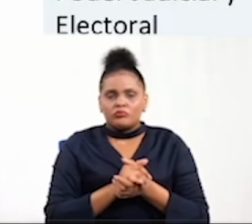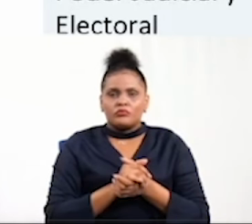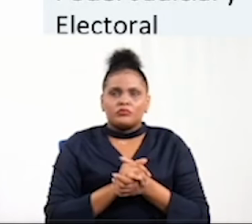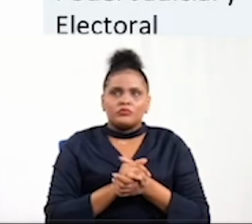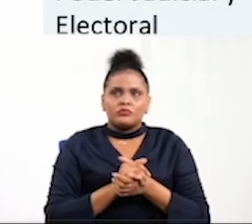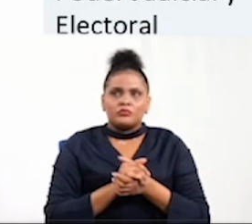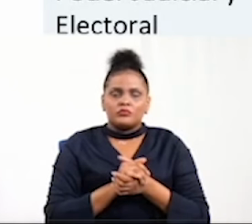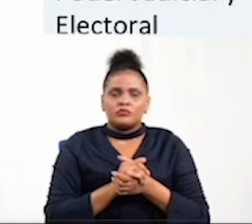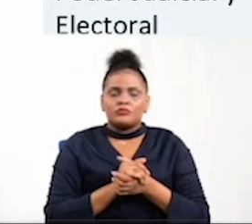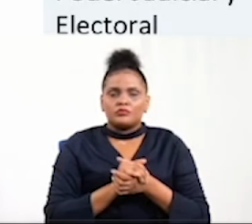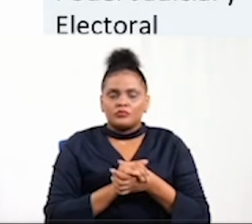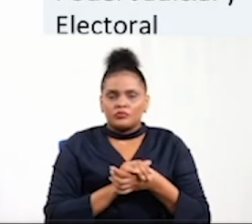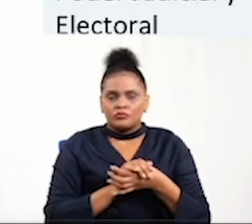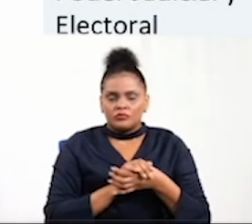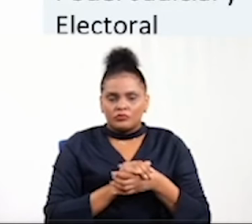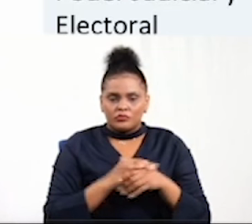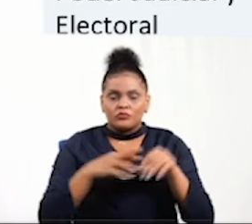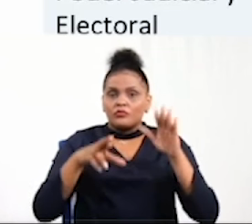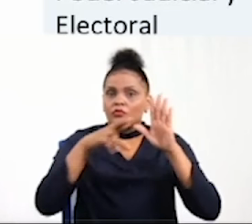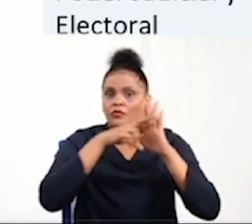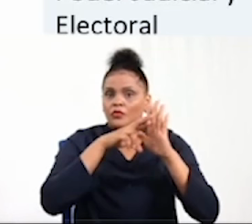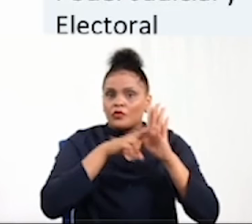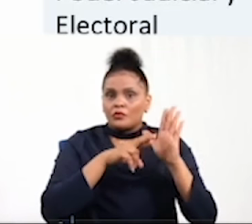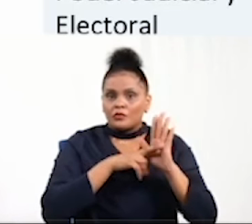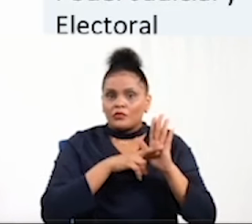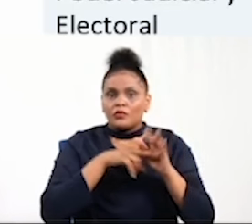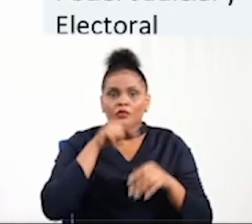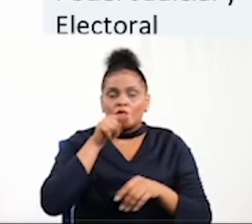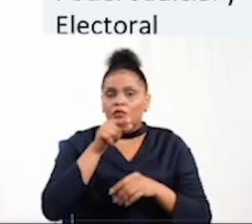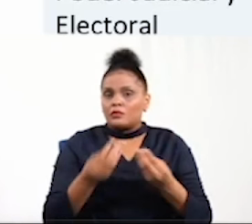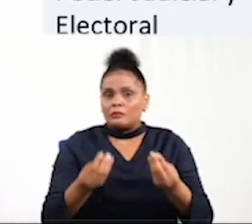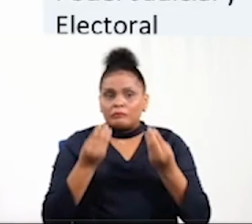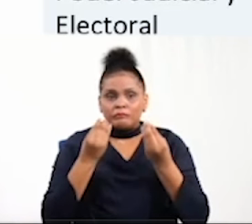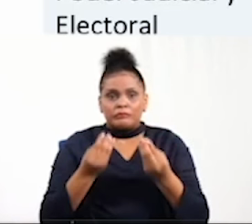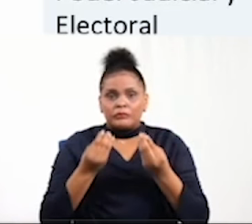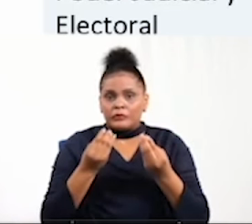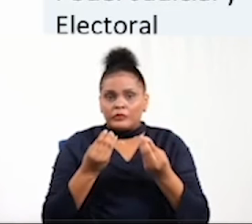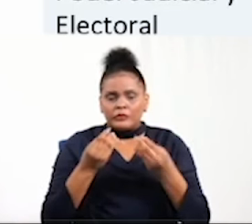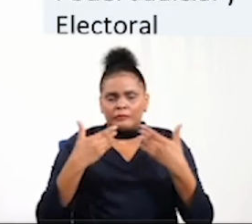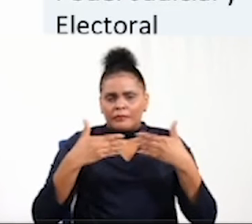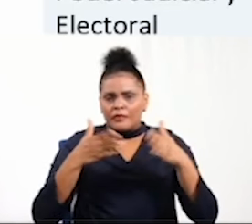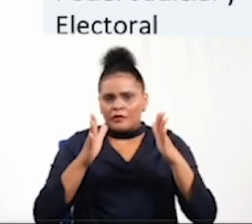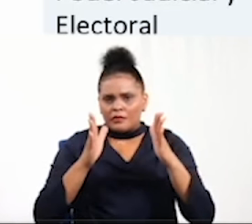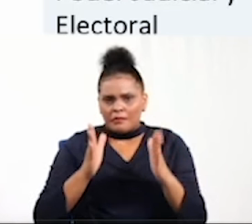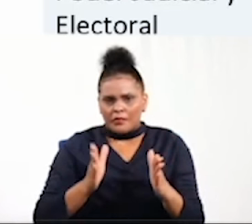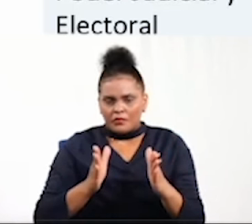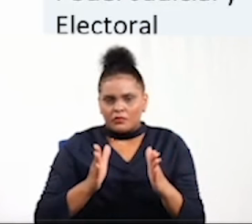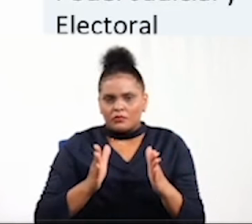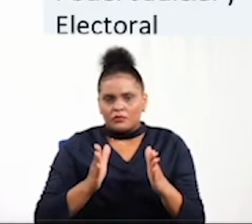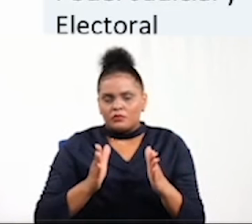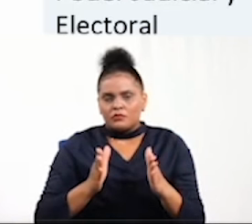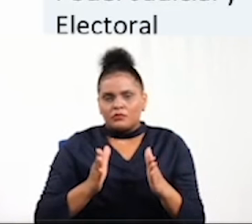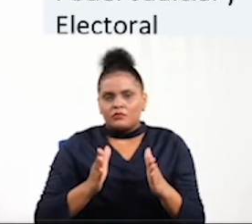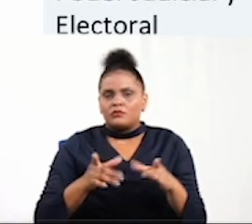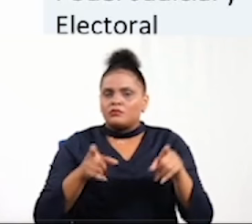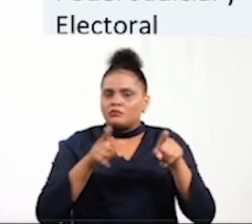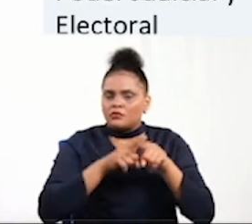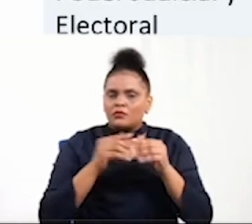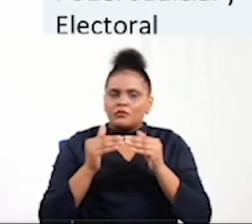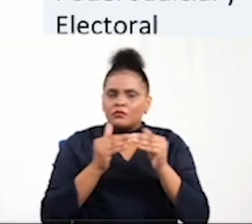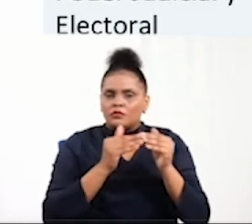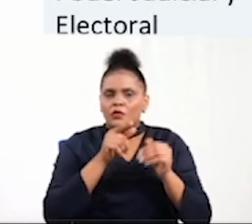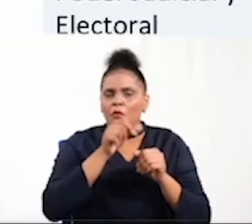una norma una válvula de escape que hemos coincidido muchos al analizar el caso panameño tiene que ser prioritariamente derogada